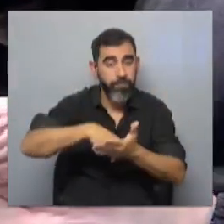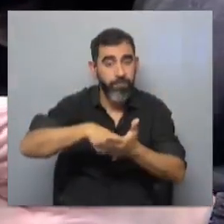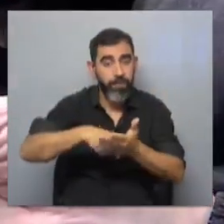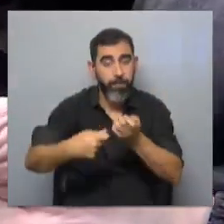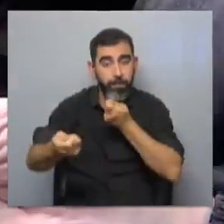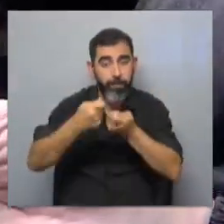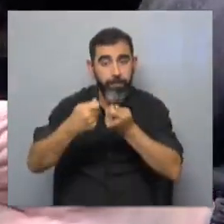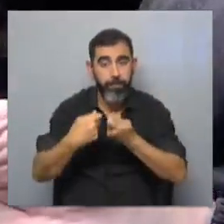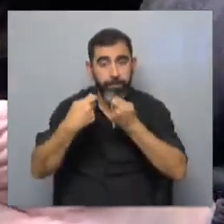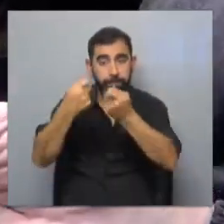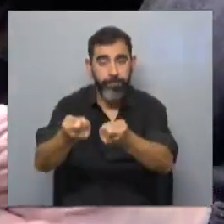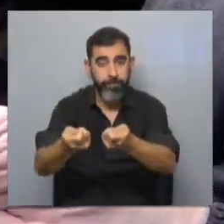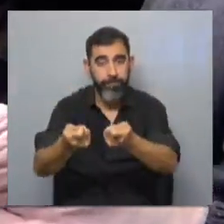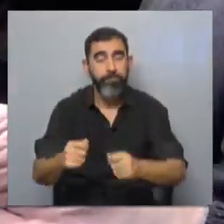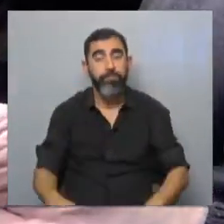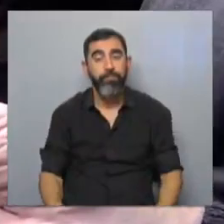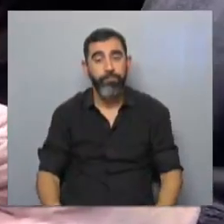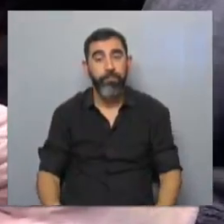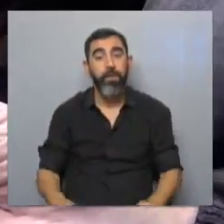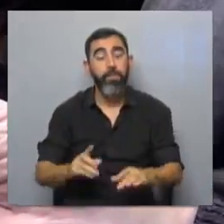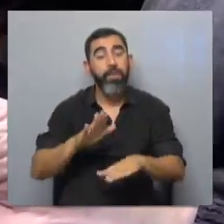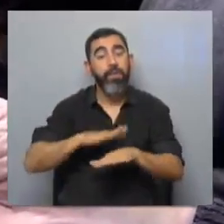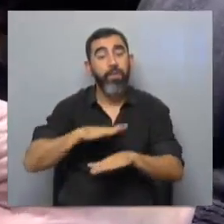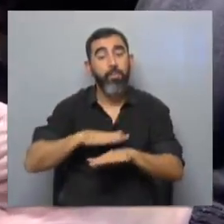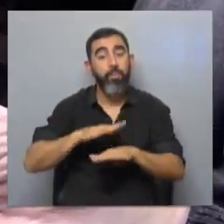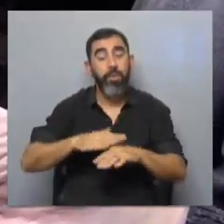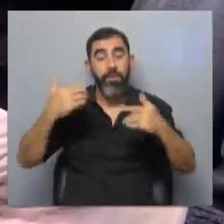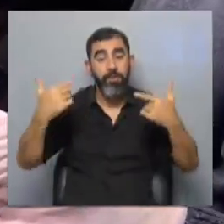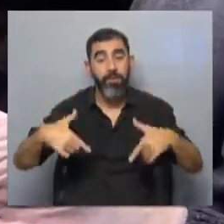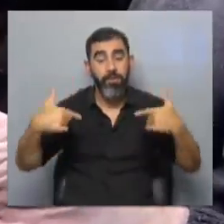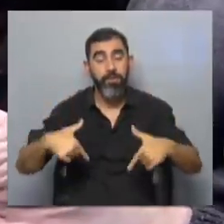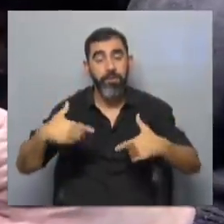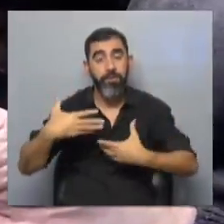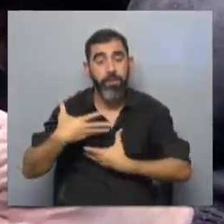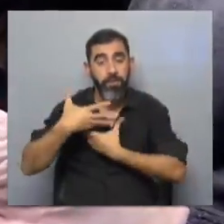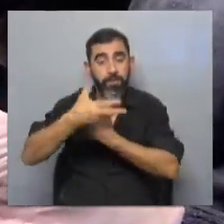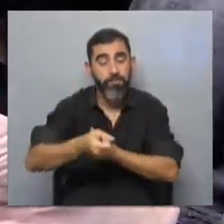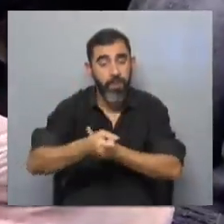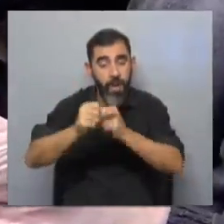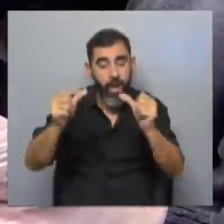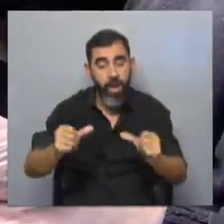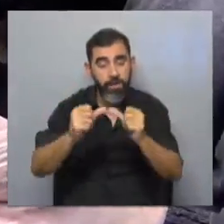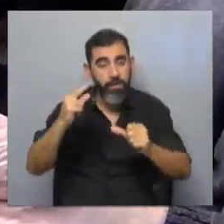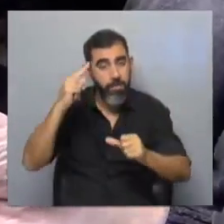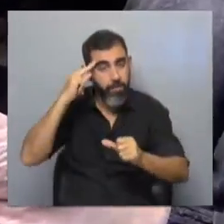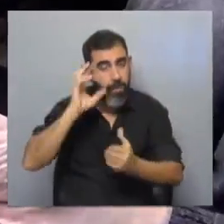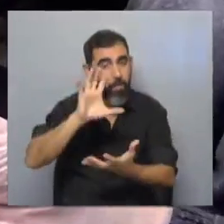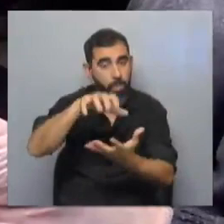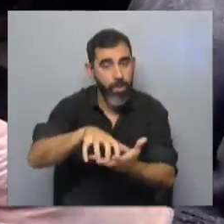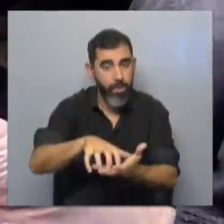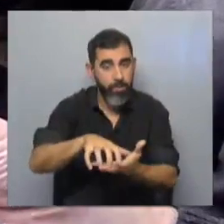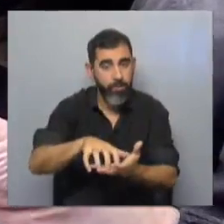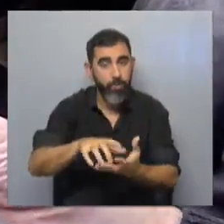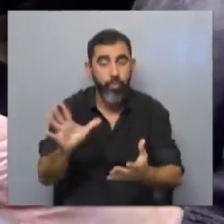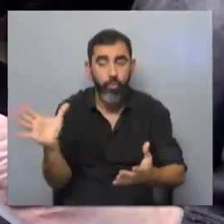cesión también, y creemos que es responsabilidad también de la intendencia ayudarlas en la concreción de este memorial, que no los